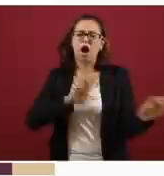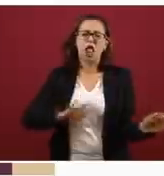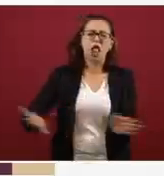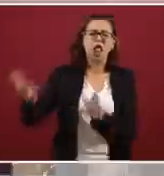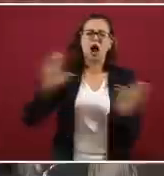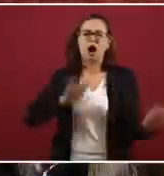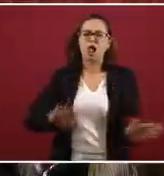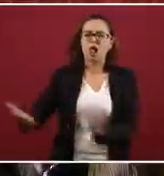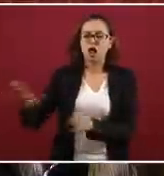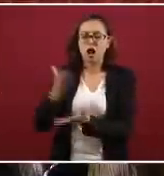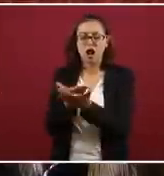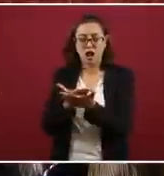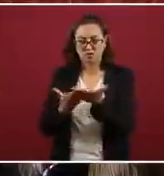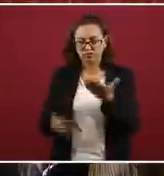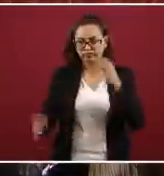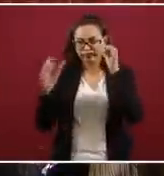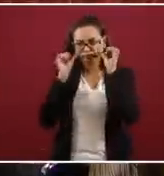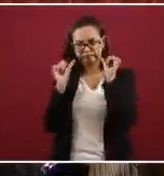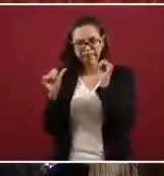100%.